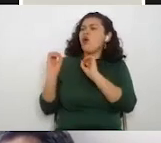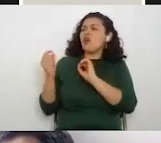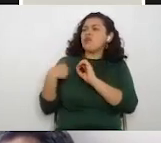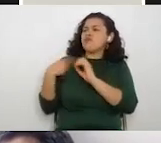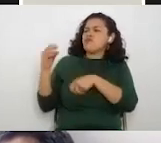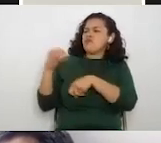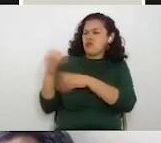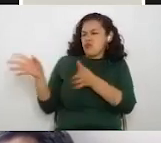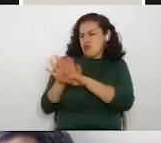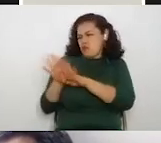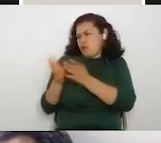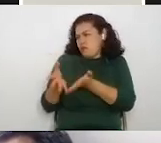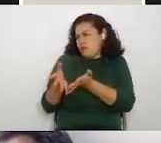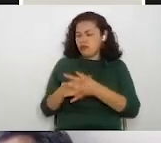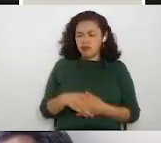esta parte?